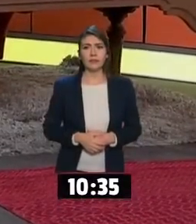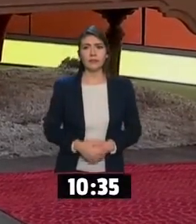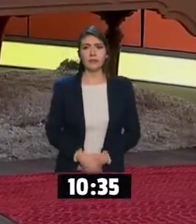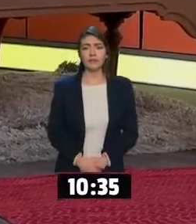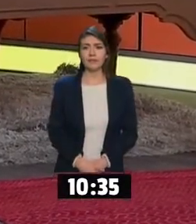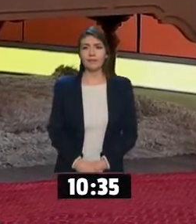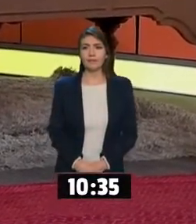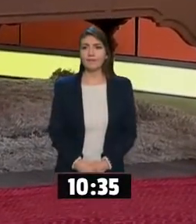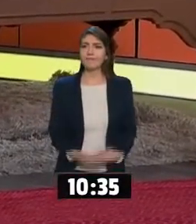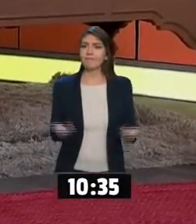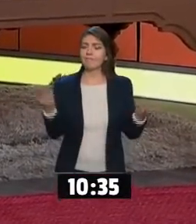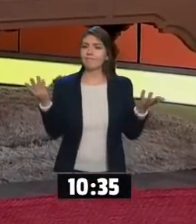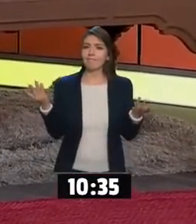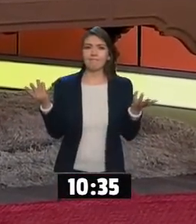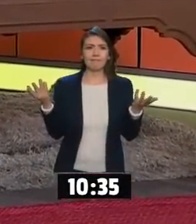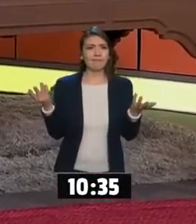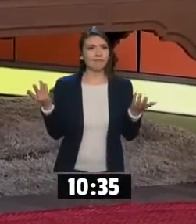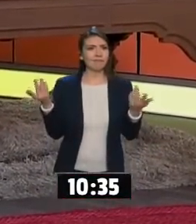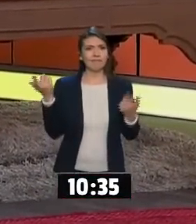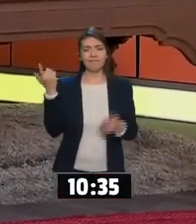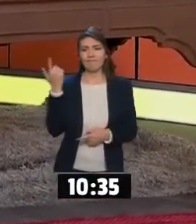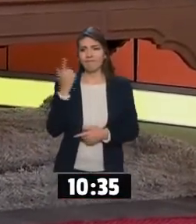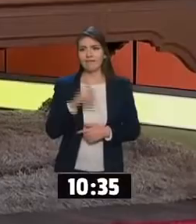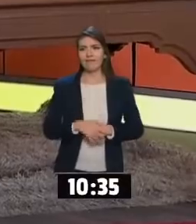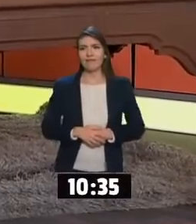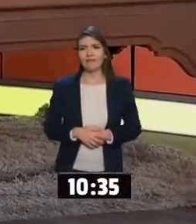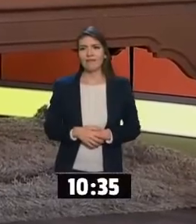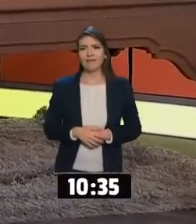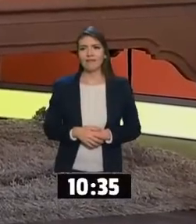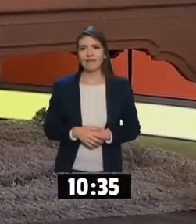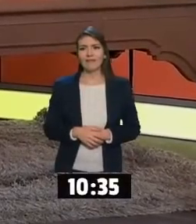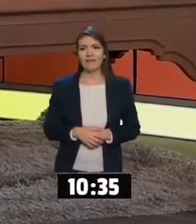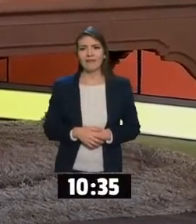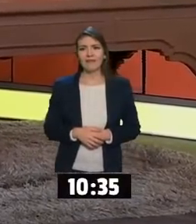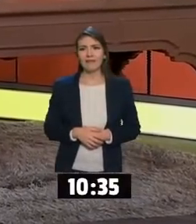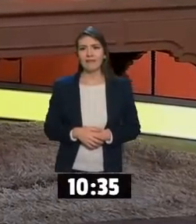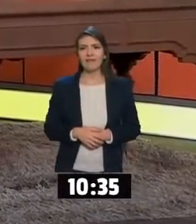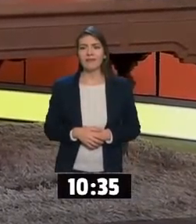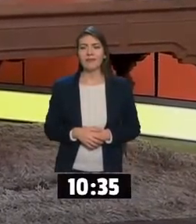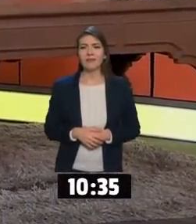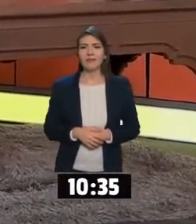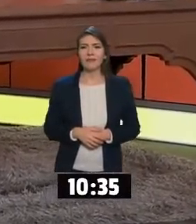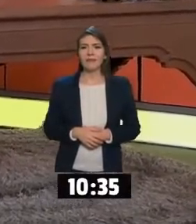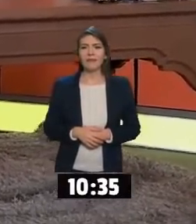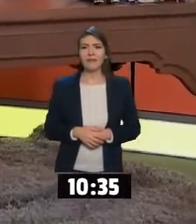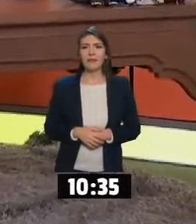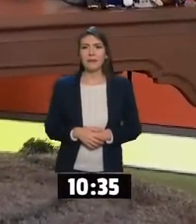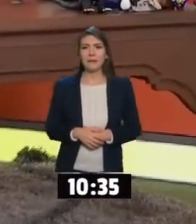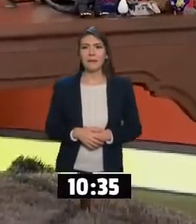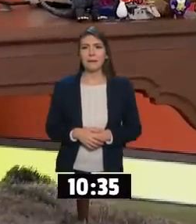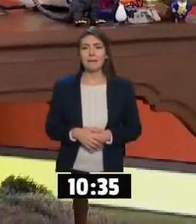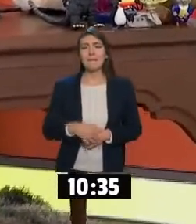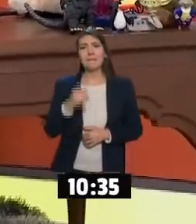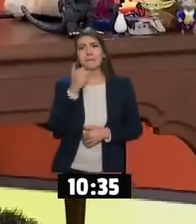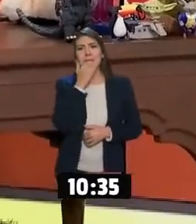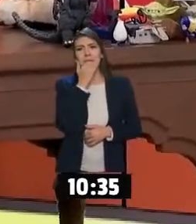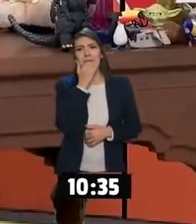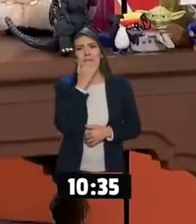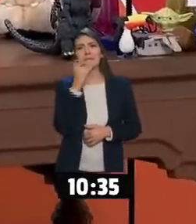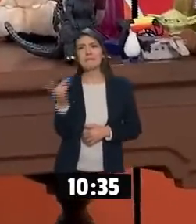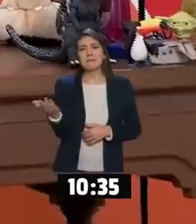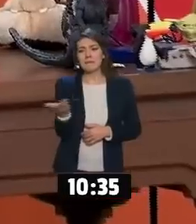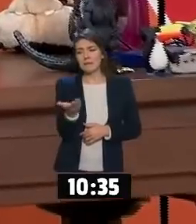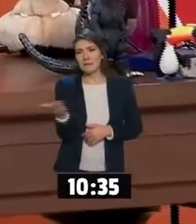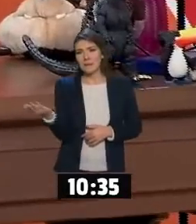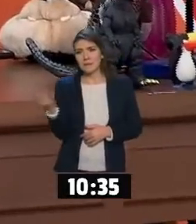Híjole, qué... Mira, hasta se nos quedó. Sí, no. Perdón, recibí. Ojalá salga